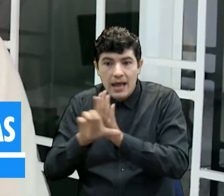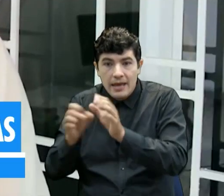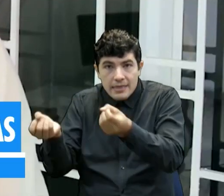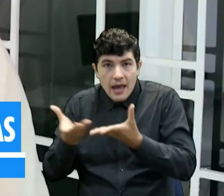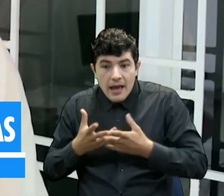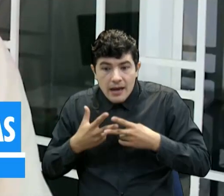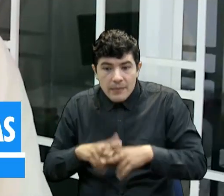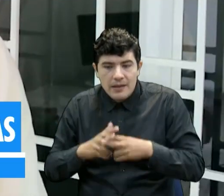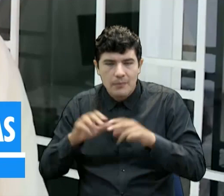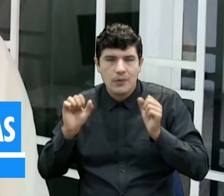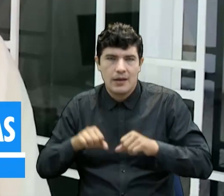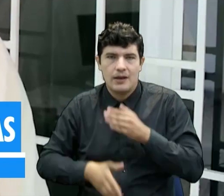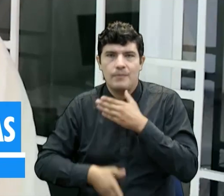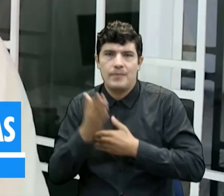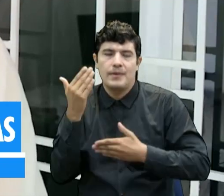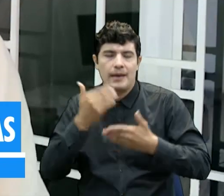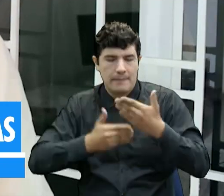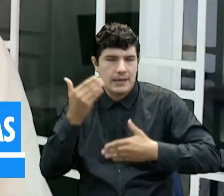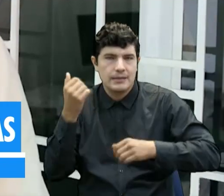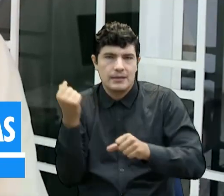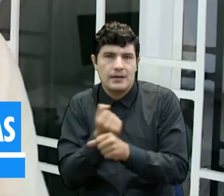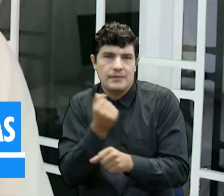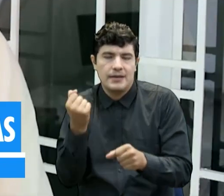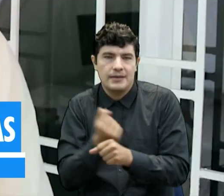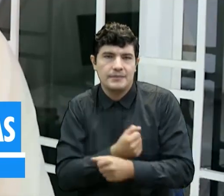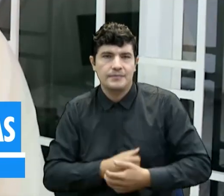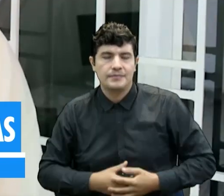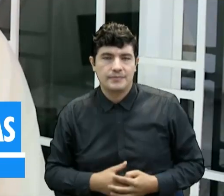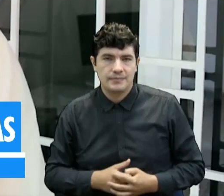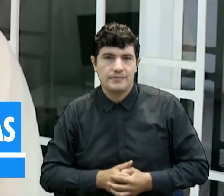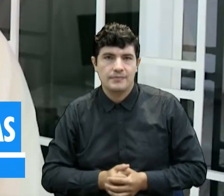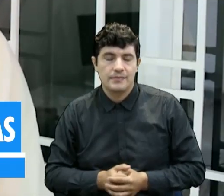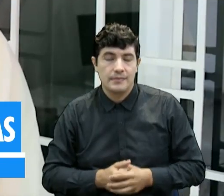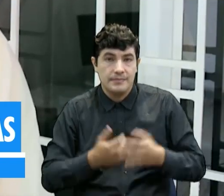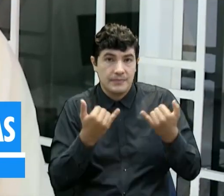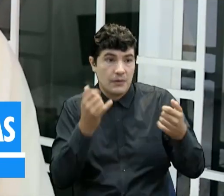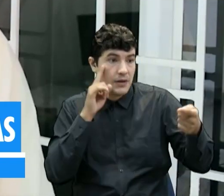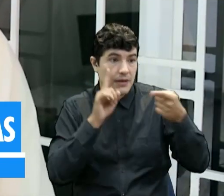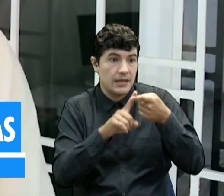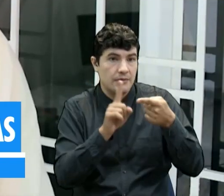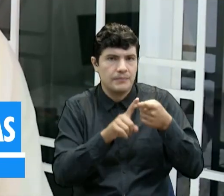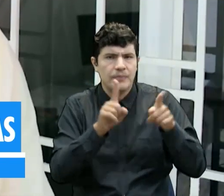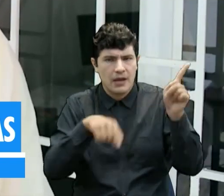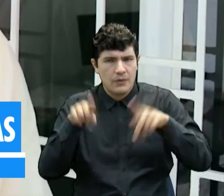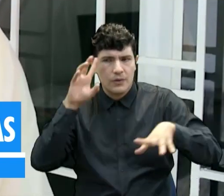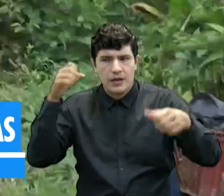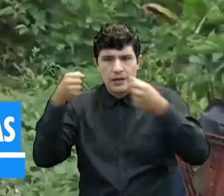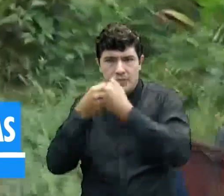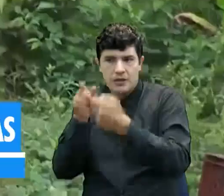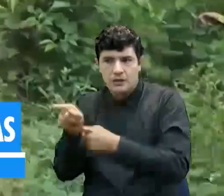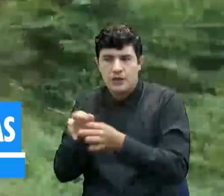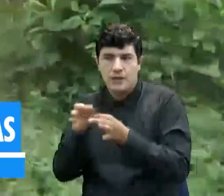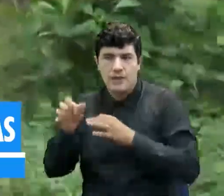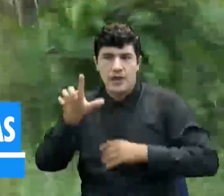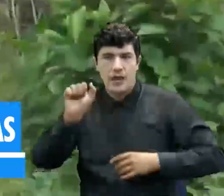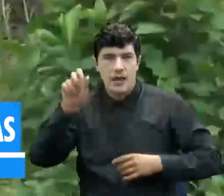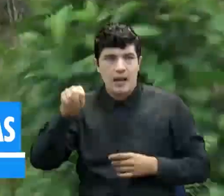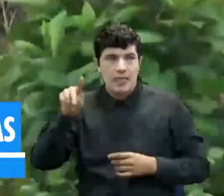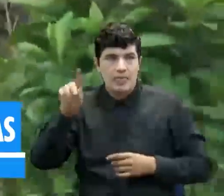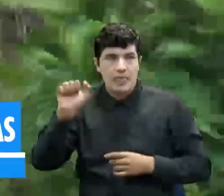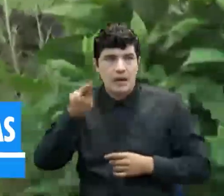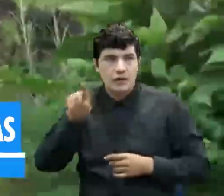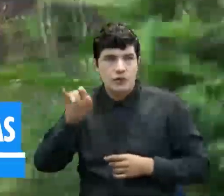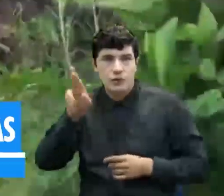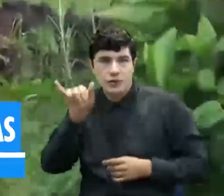entes territoriales en estas zonas limítrofes de esta misma manera pretendemos poder tener algunos convenios con el municipio de landázuri con el